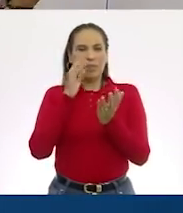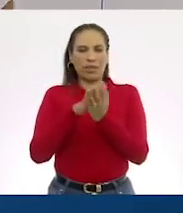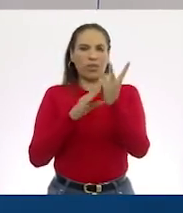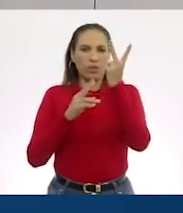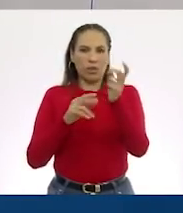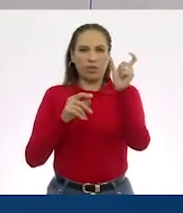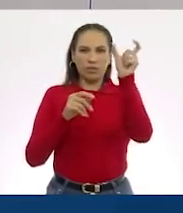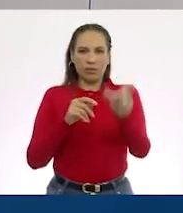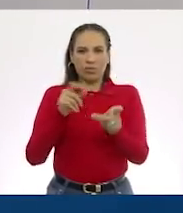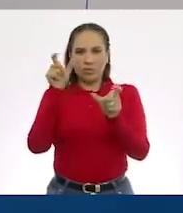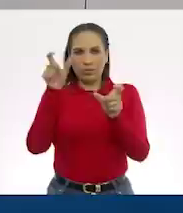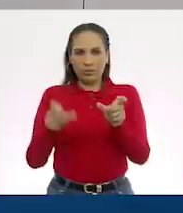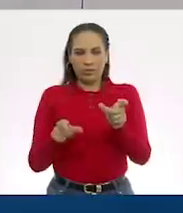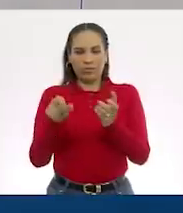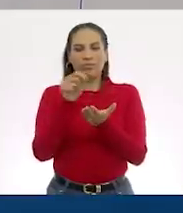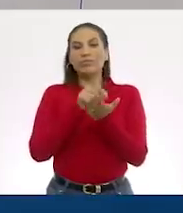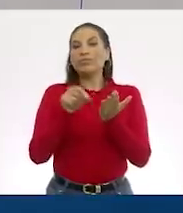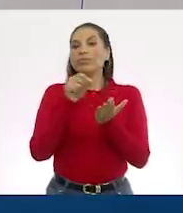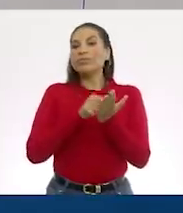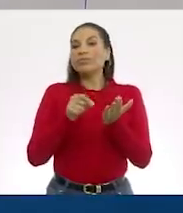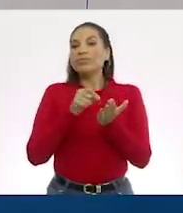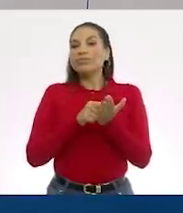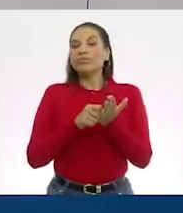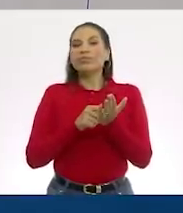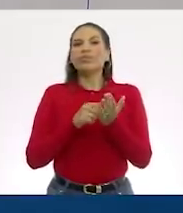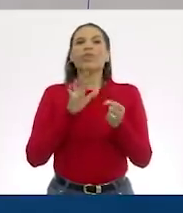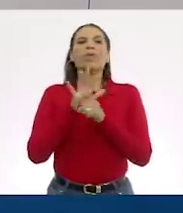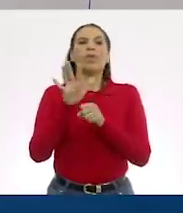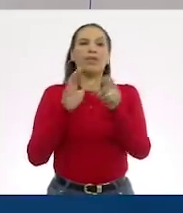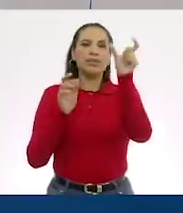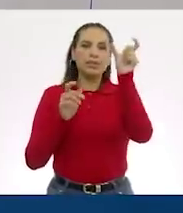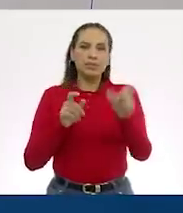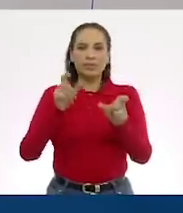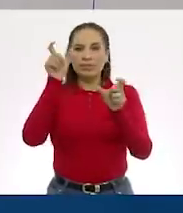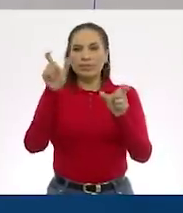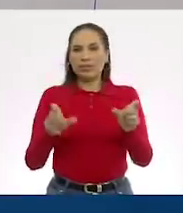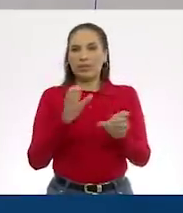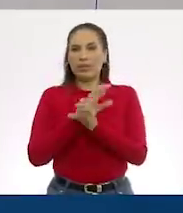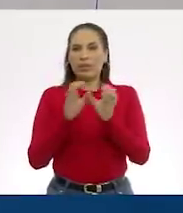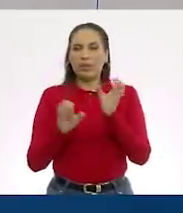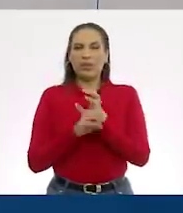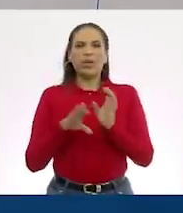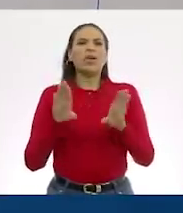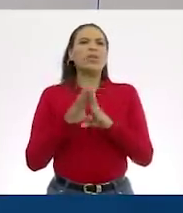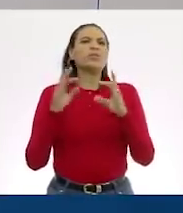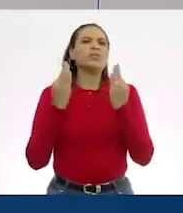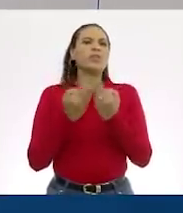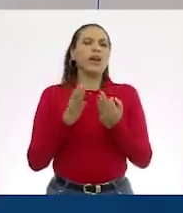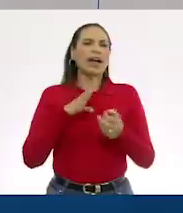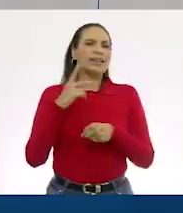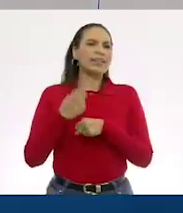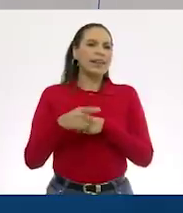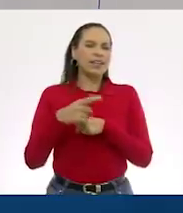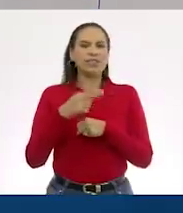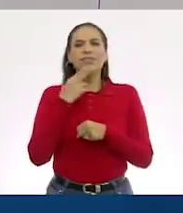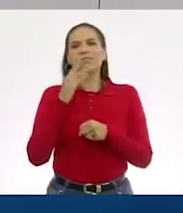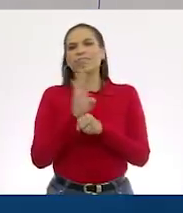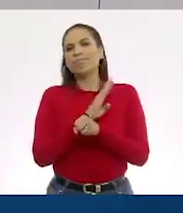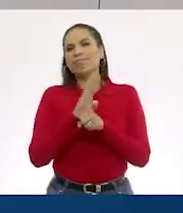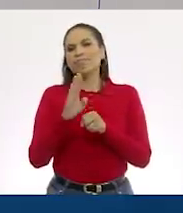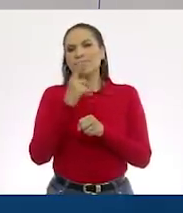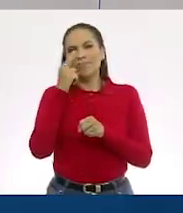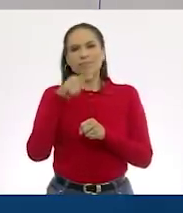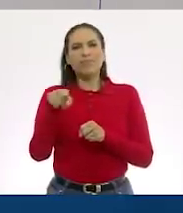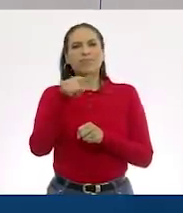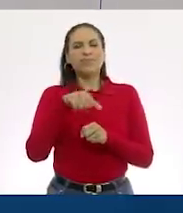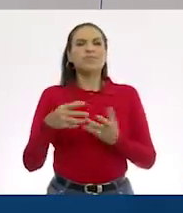dos columnas y apunten en cuál columna va cada cosa y en qué manera afecta o beneficia el bienestar.